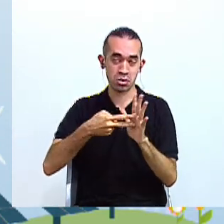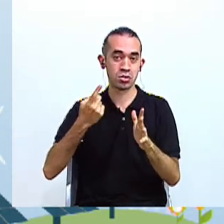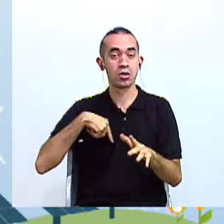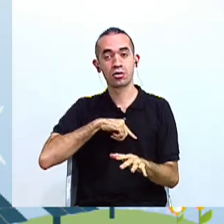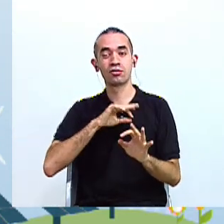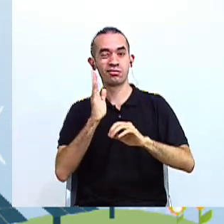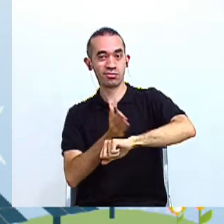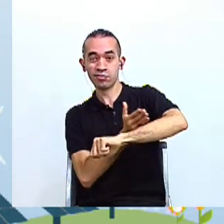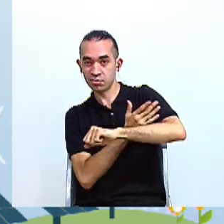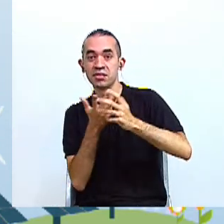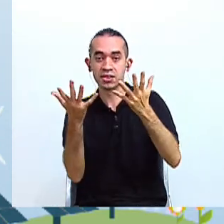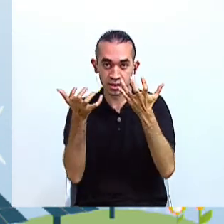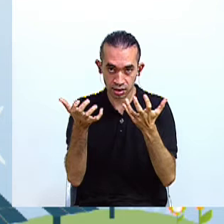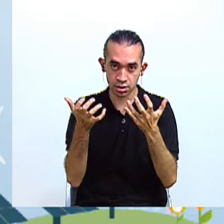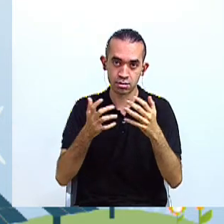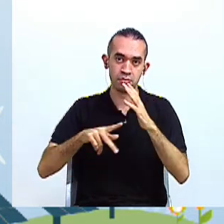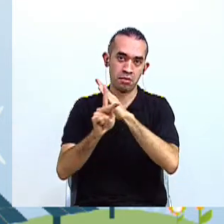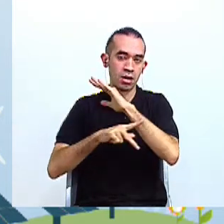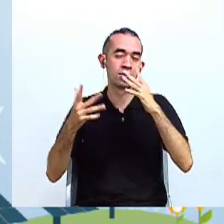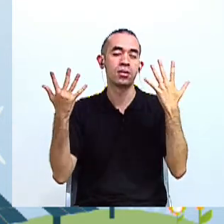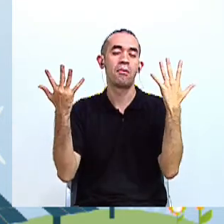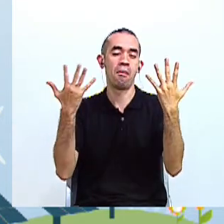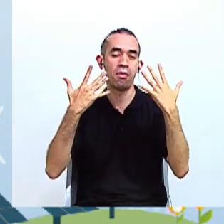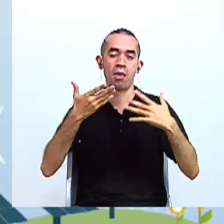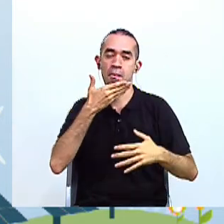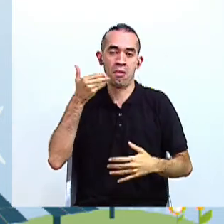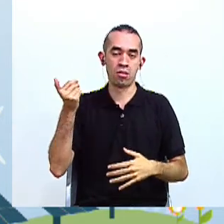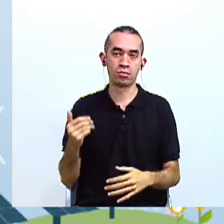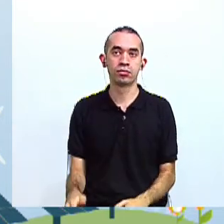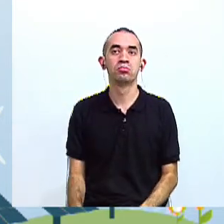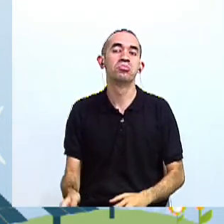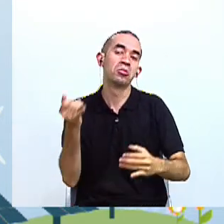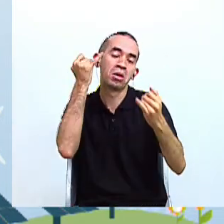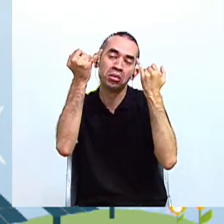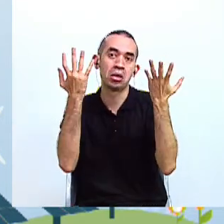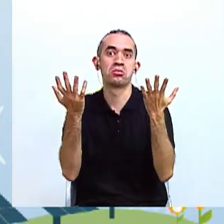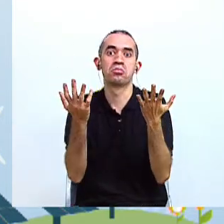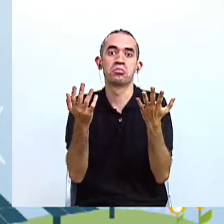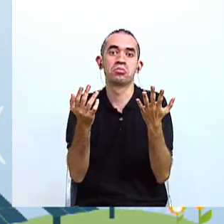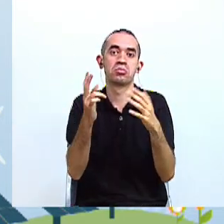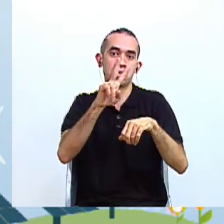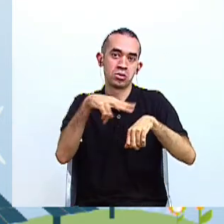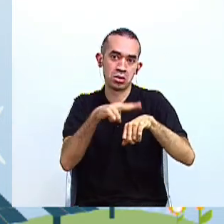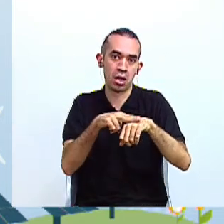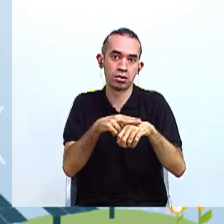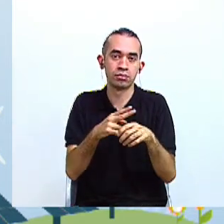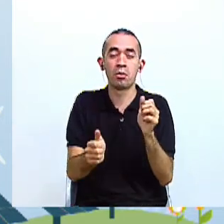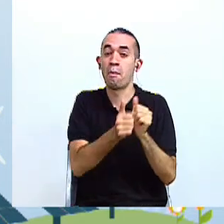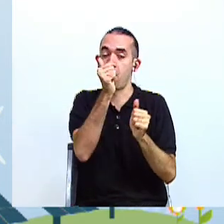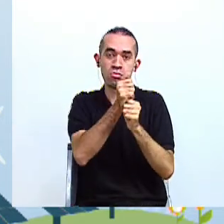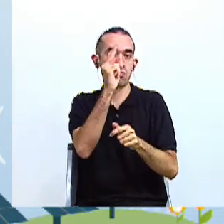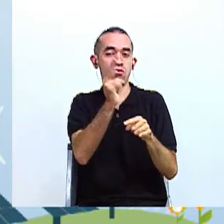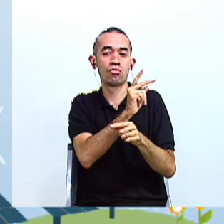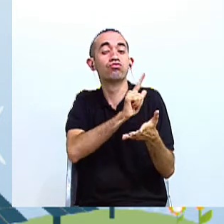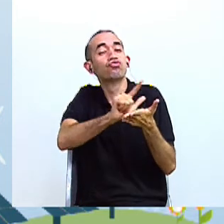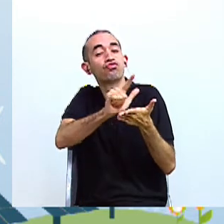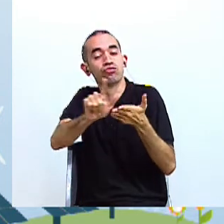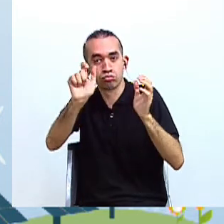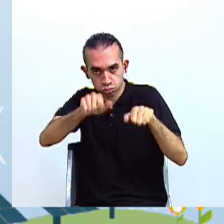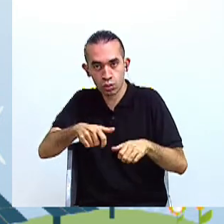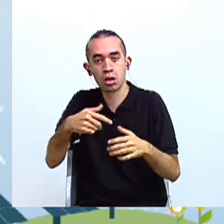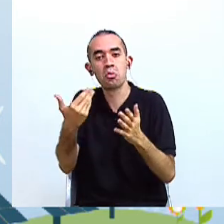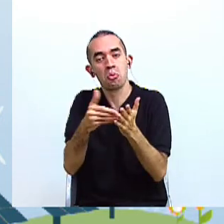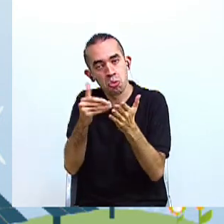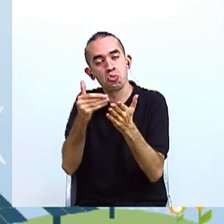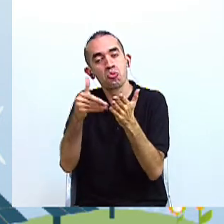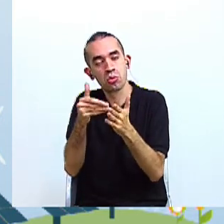país. Dentro de las principales iniciativas nacionales está el mayor uso de fuentes de energía limpias y renovables,